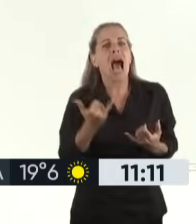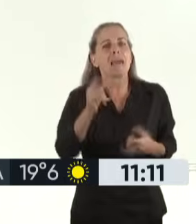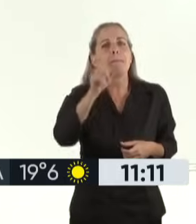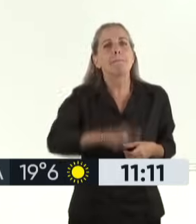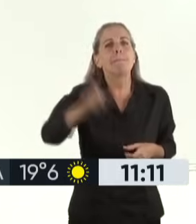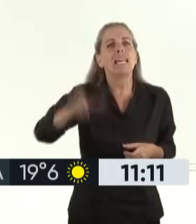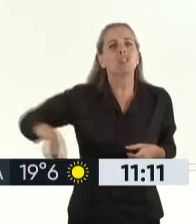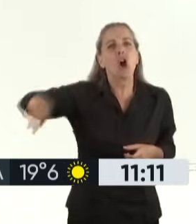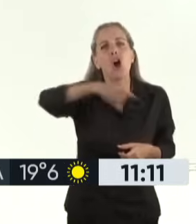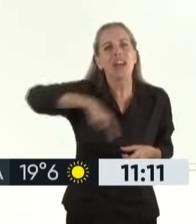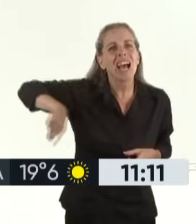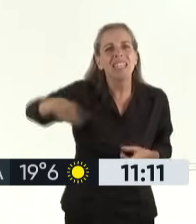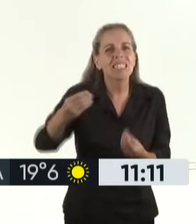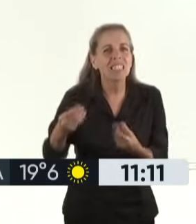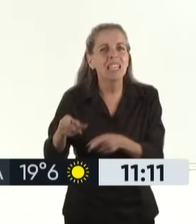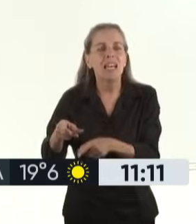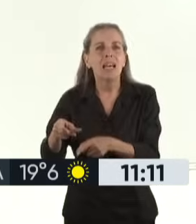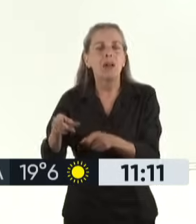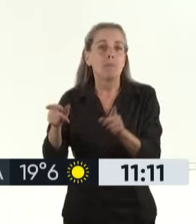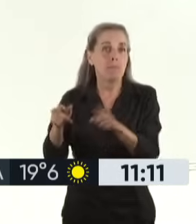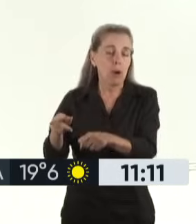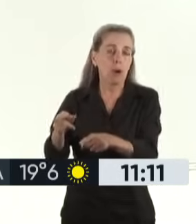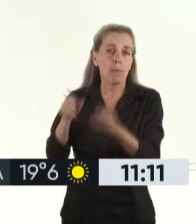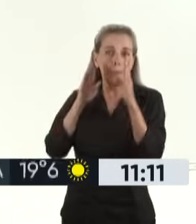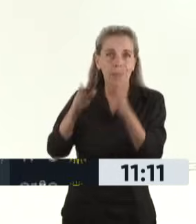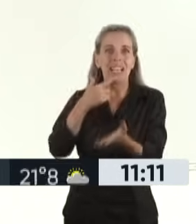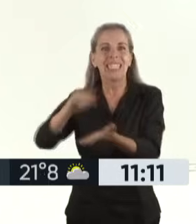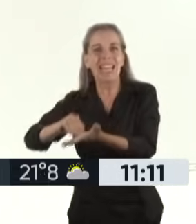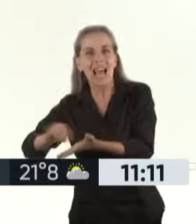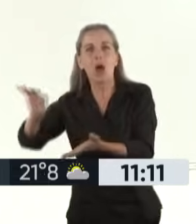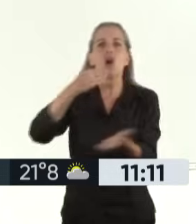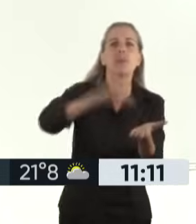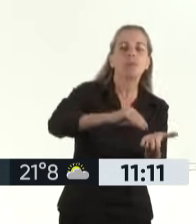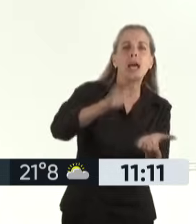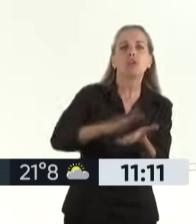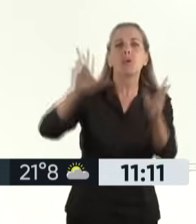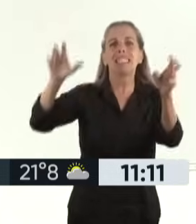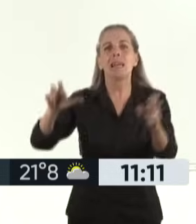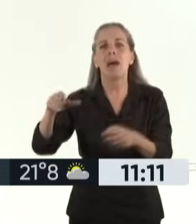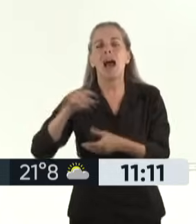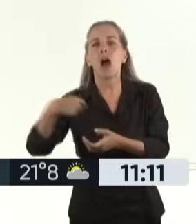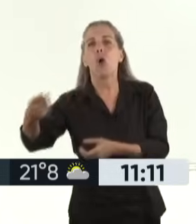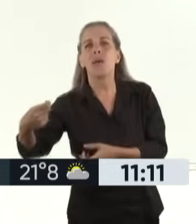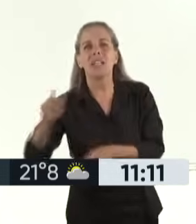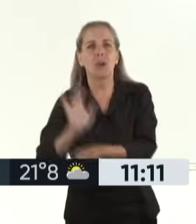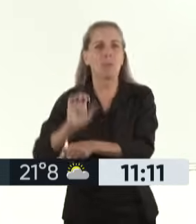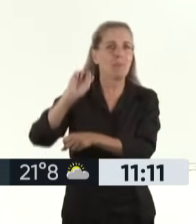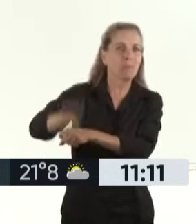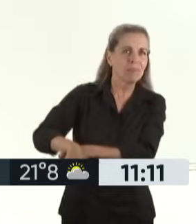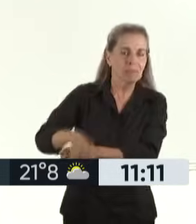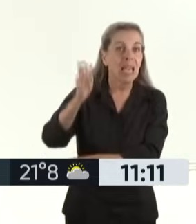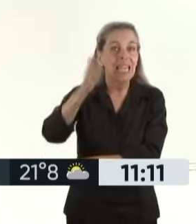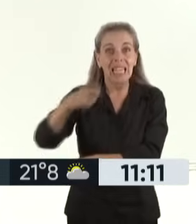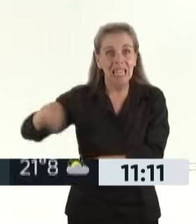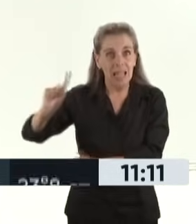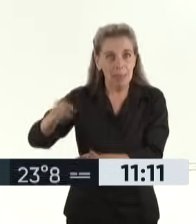elevando, en este caso con el Senado o Cámara de Diputados con el tema jubilaciones. Incluye también a la vicepresidenta